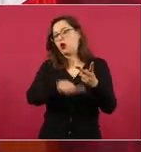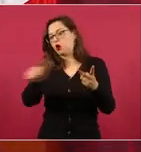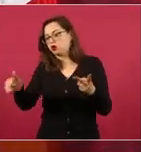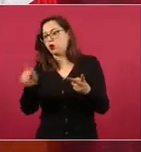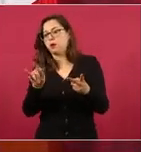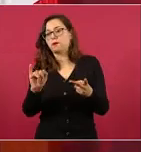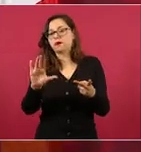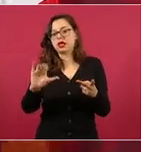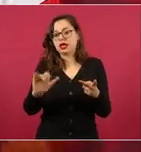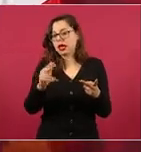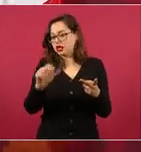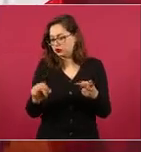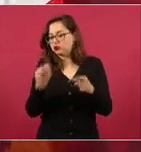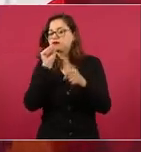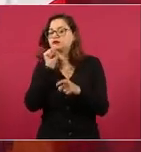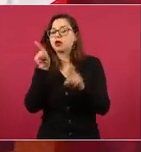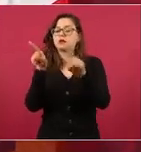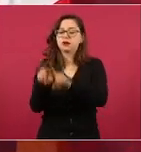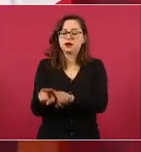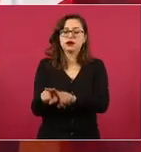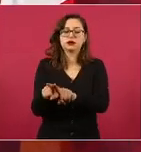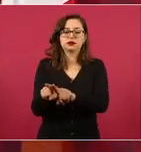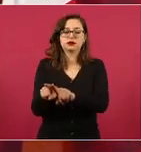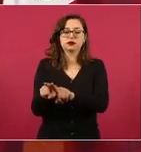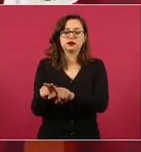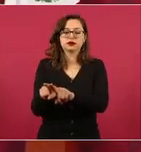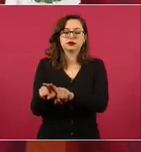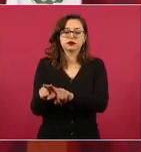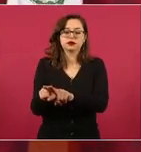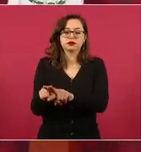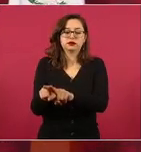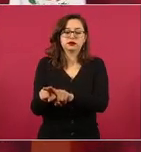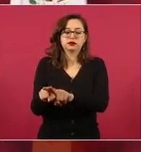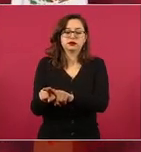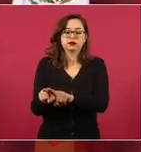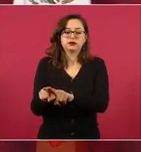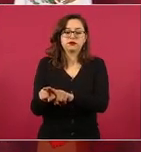riego, que es el que más me